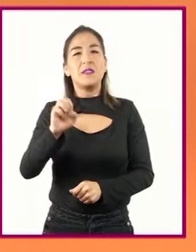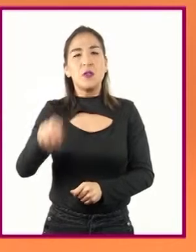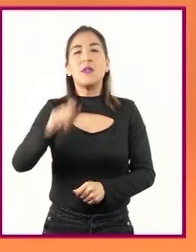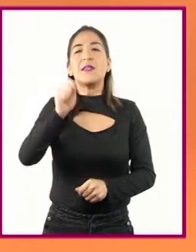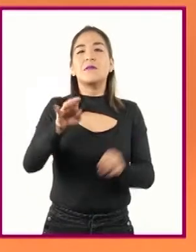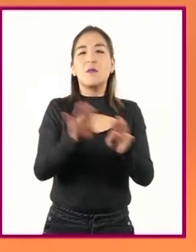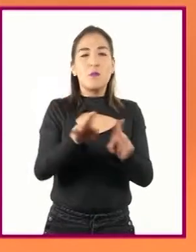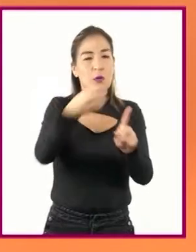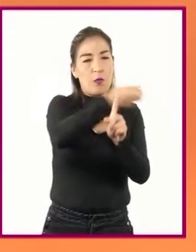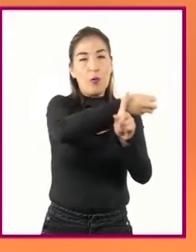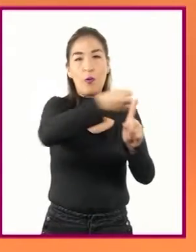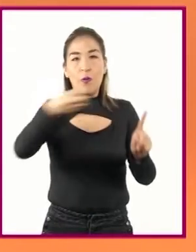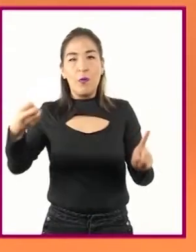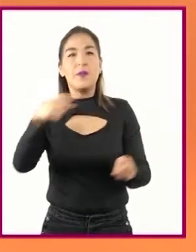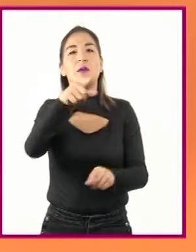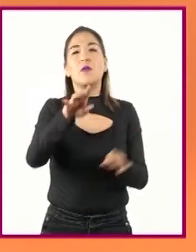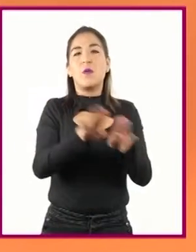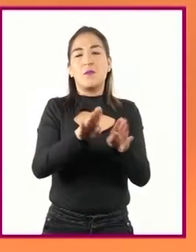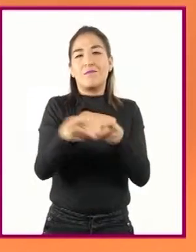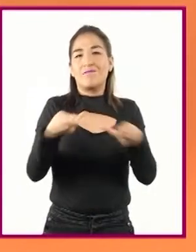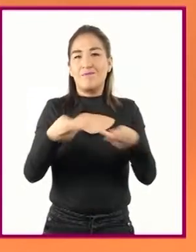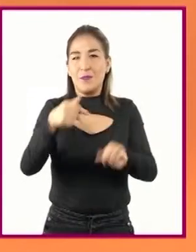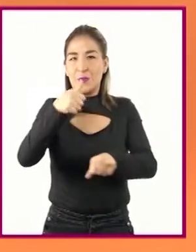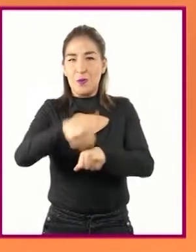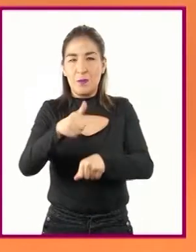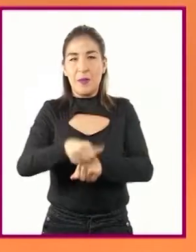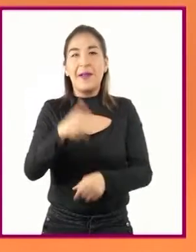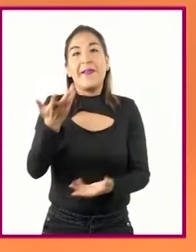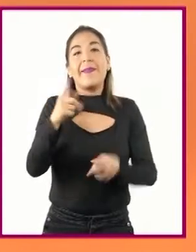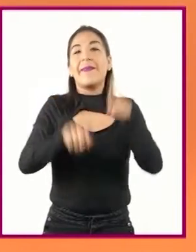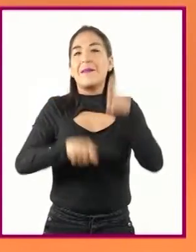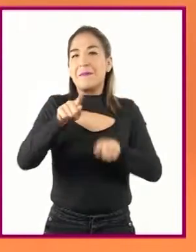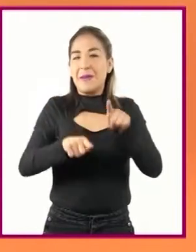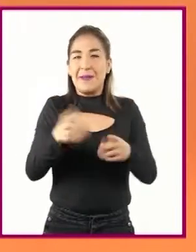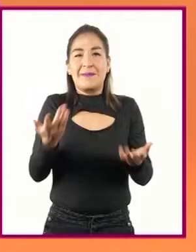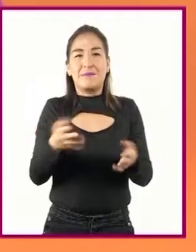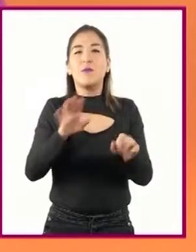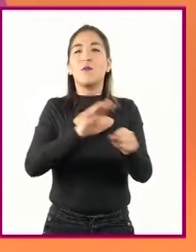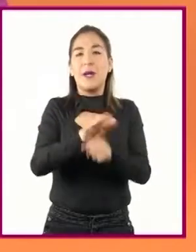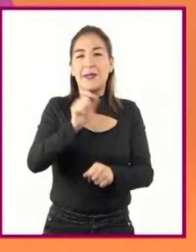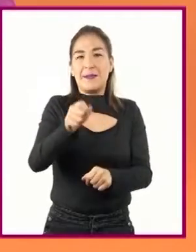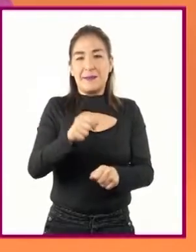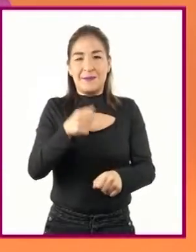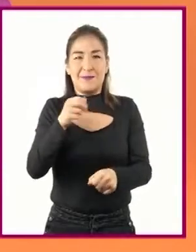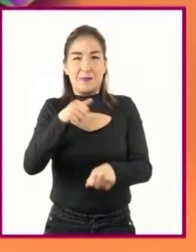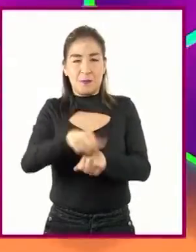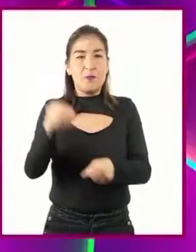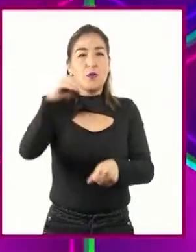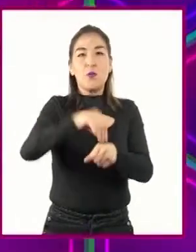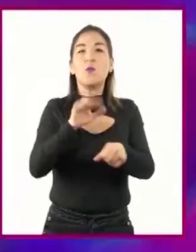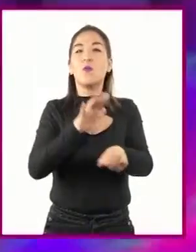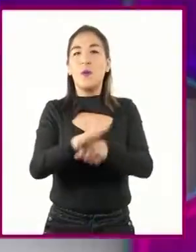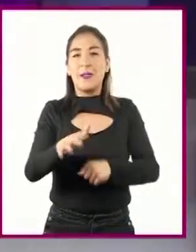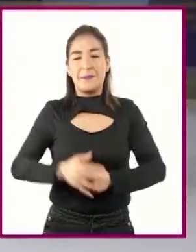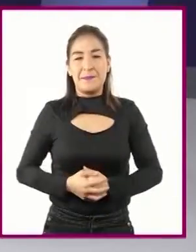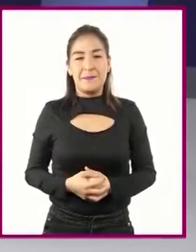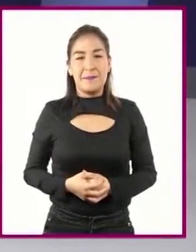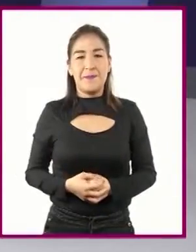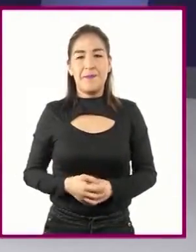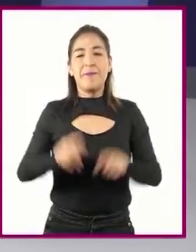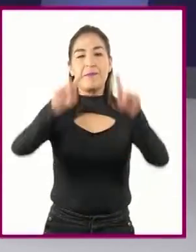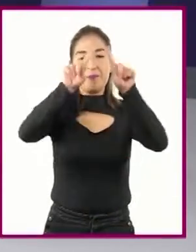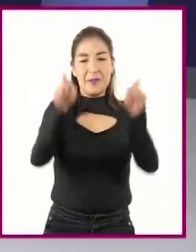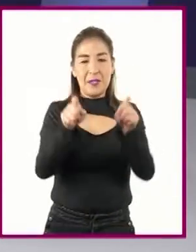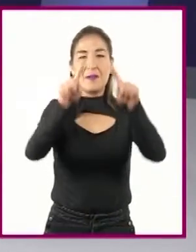orden en que debemos hacer las operaciones. Según la jerarquía, los símbolos de agrupación son